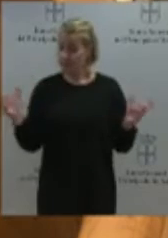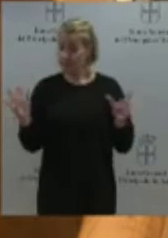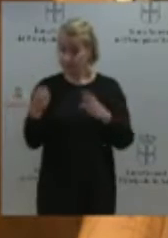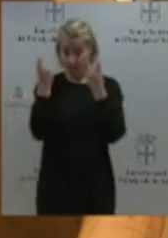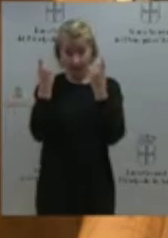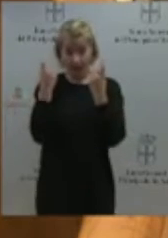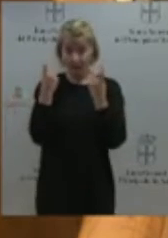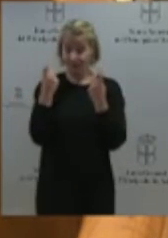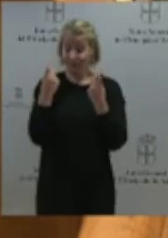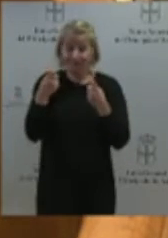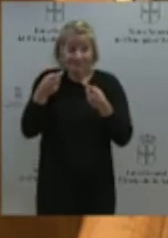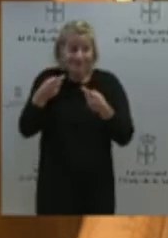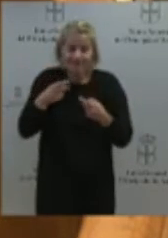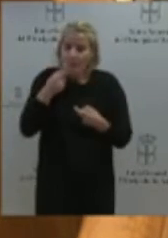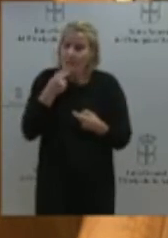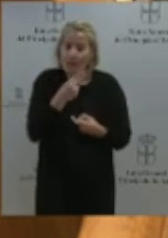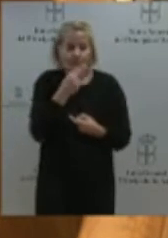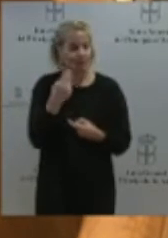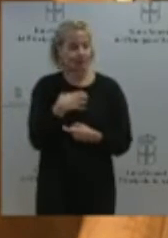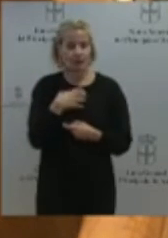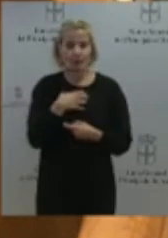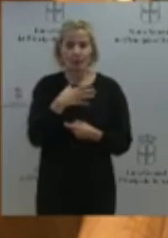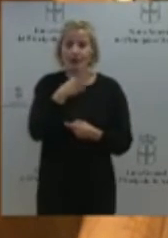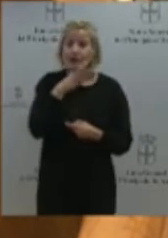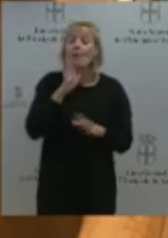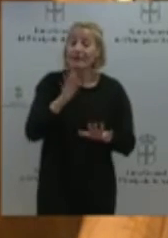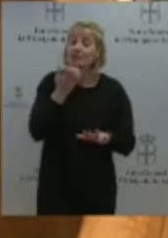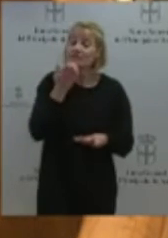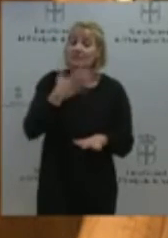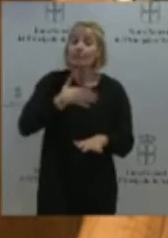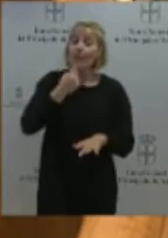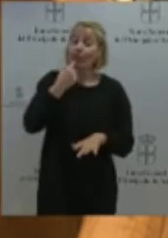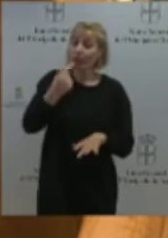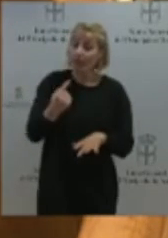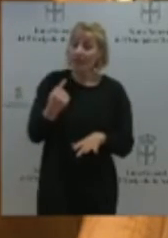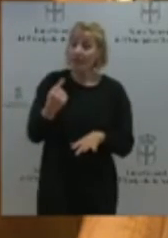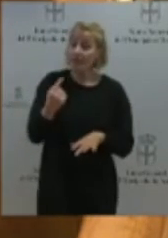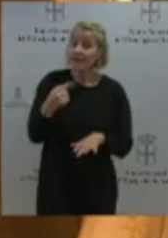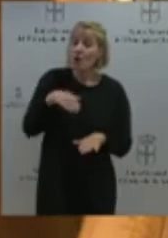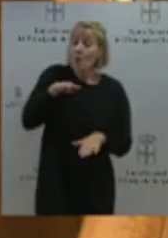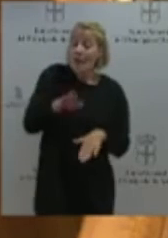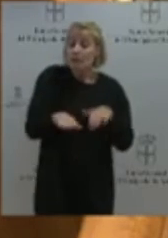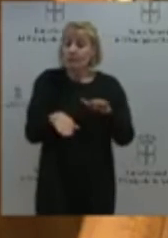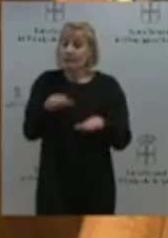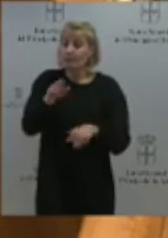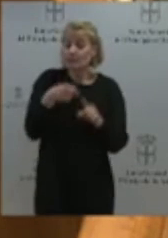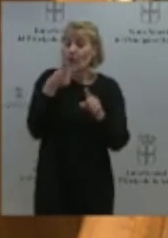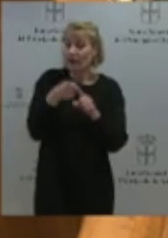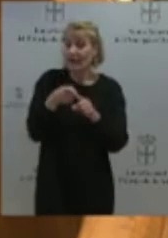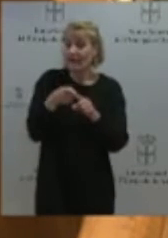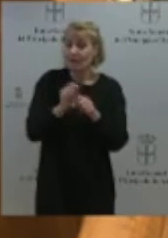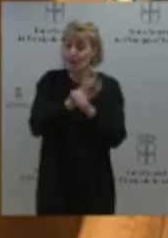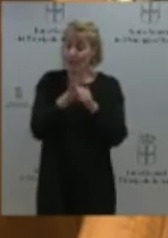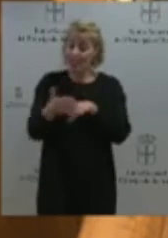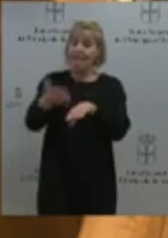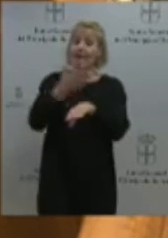prometer es que vamos a transitar hacia la prepandemia y que, desde luego, vamos a hacer un plan de inversión en este sentido como merece. Mire, en